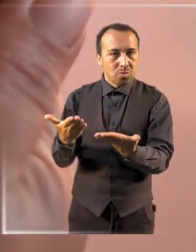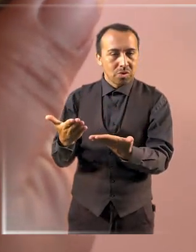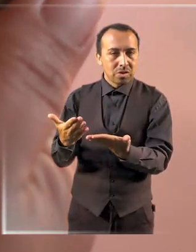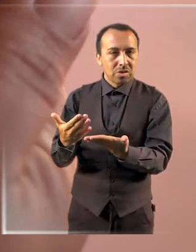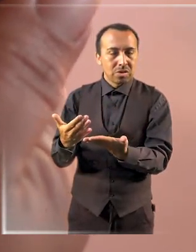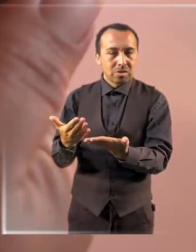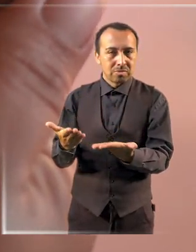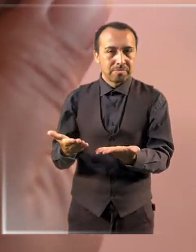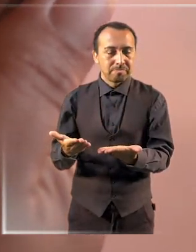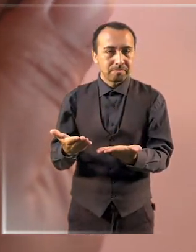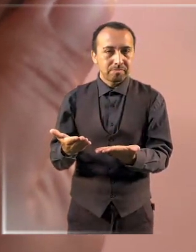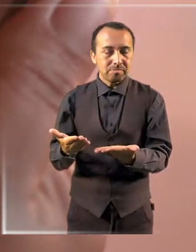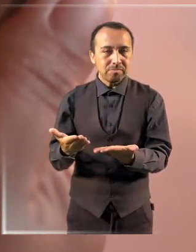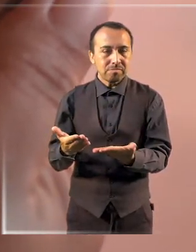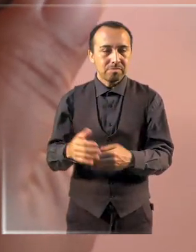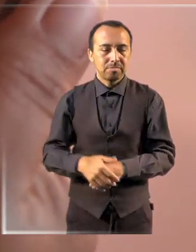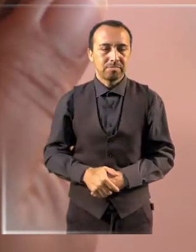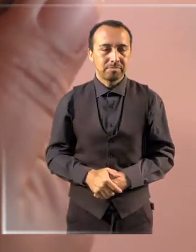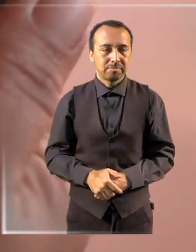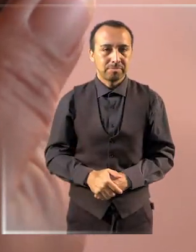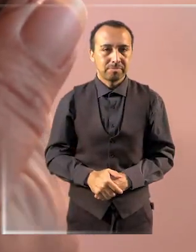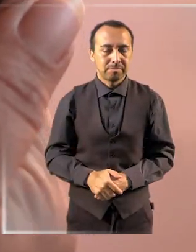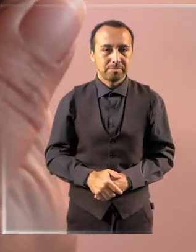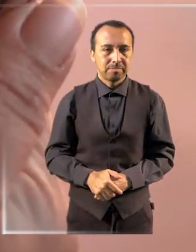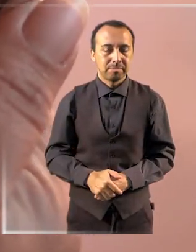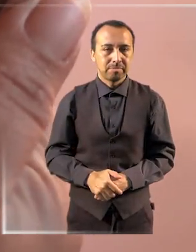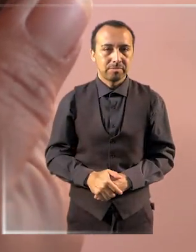es un 7. Y